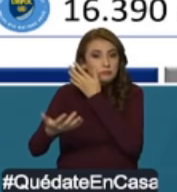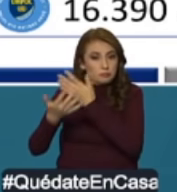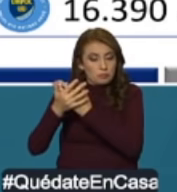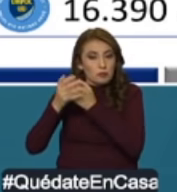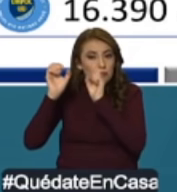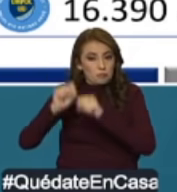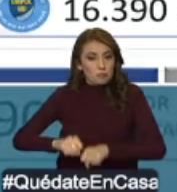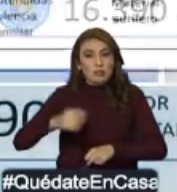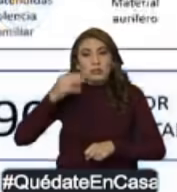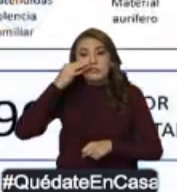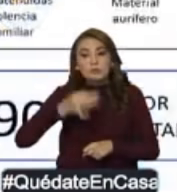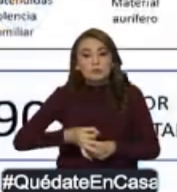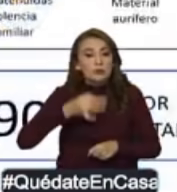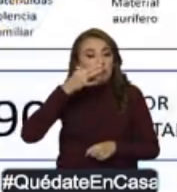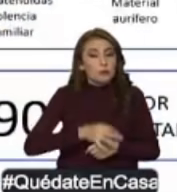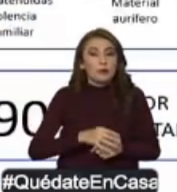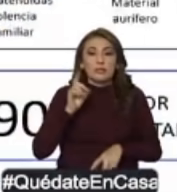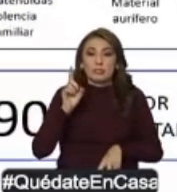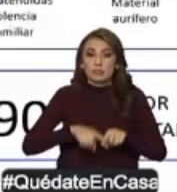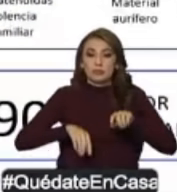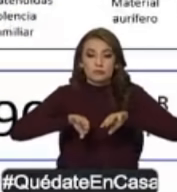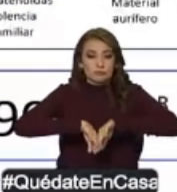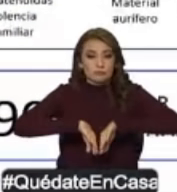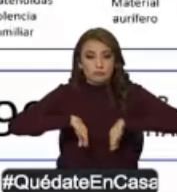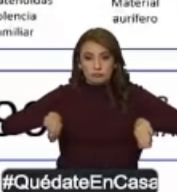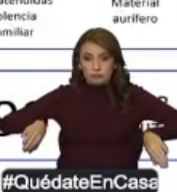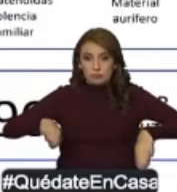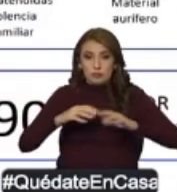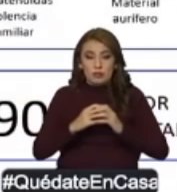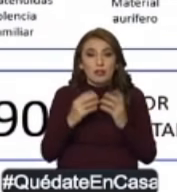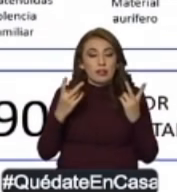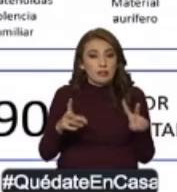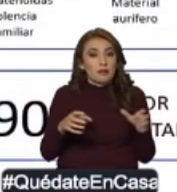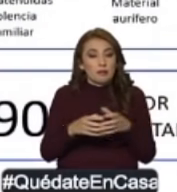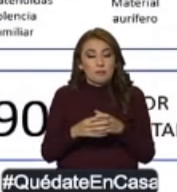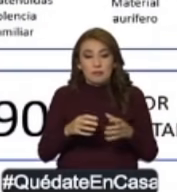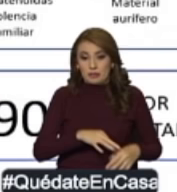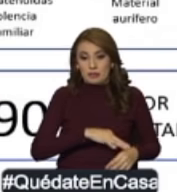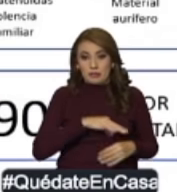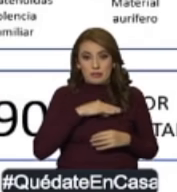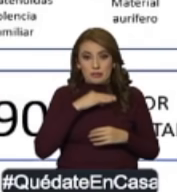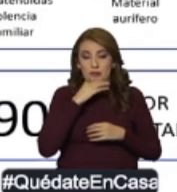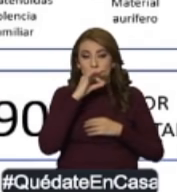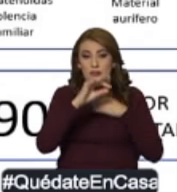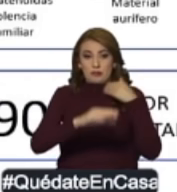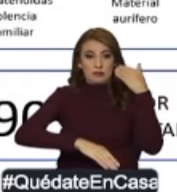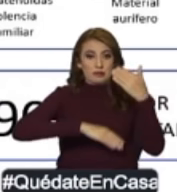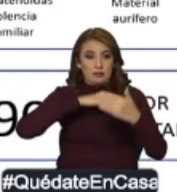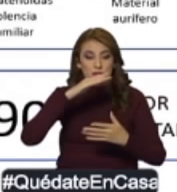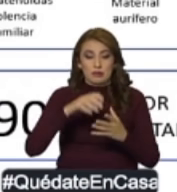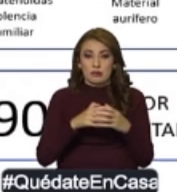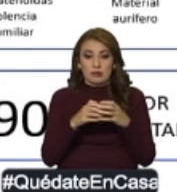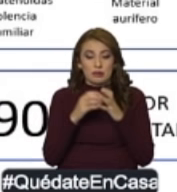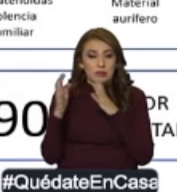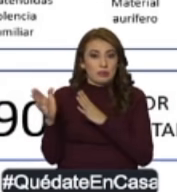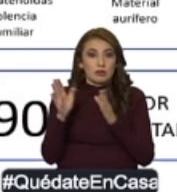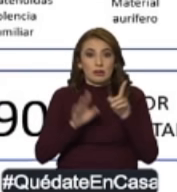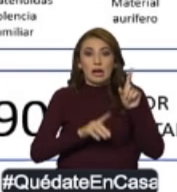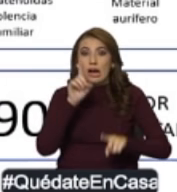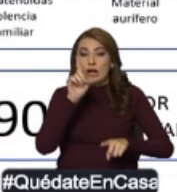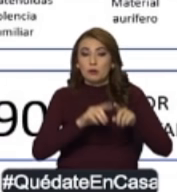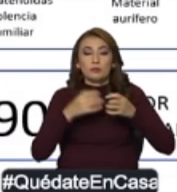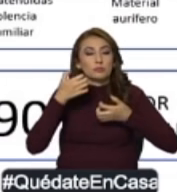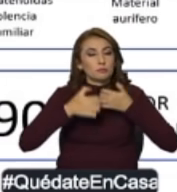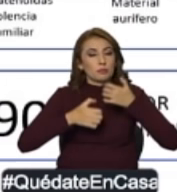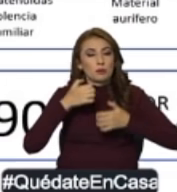la posibilidad de no solamente amotinamientos, sino fugas que no se han dado. Hemos tenido varios problemas